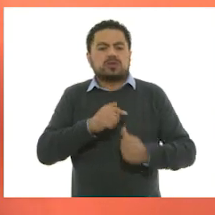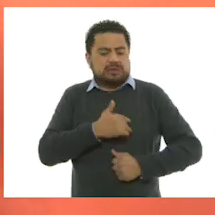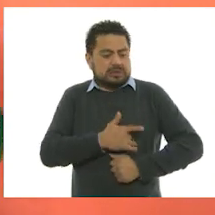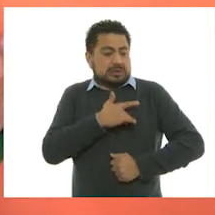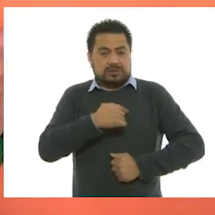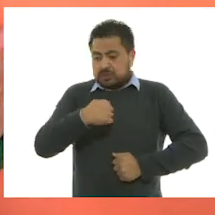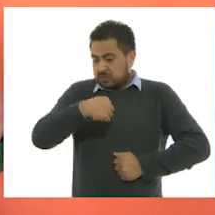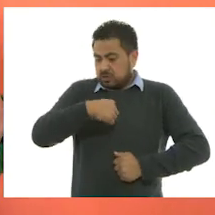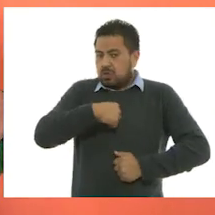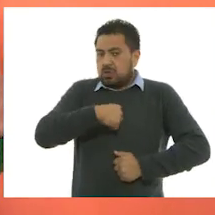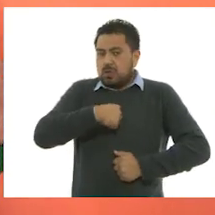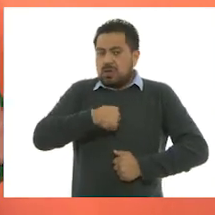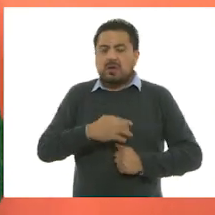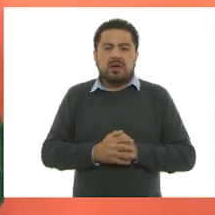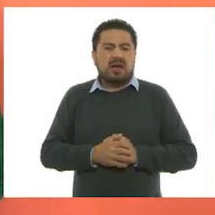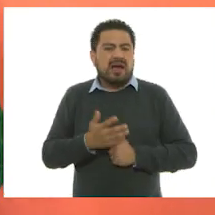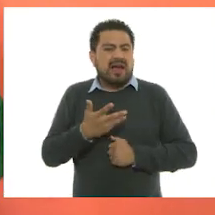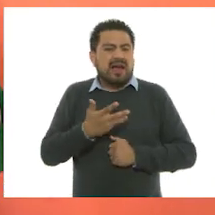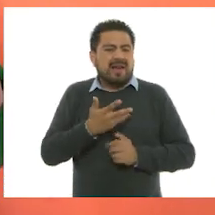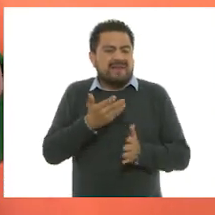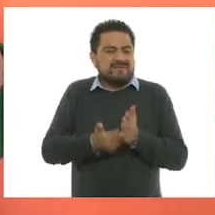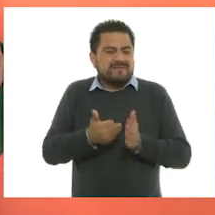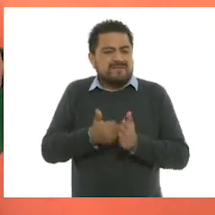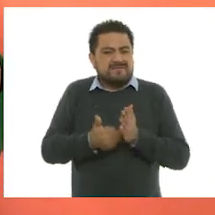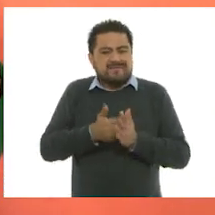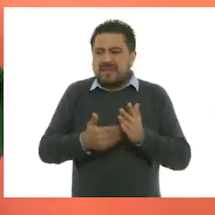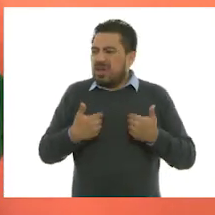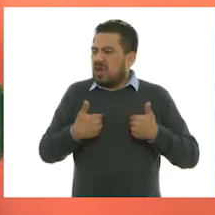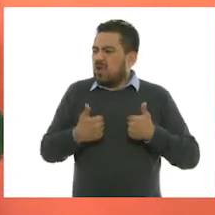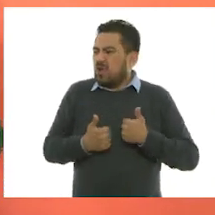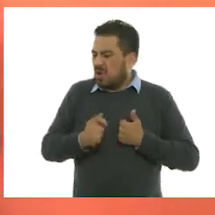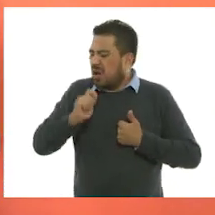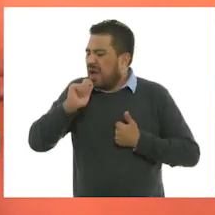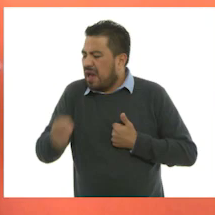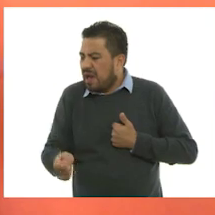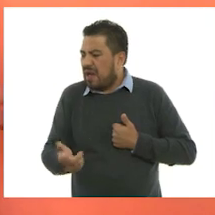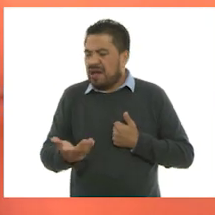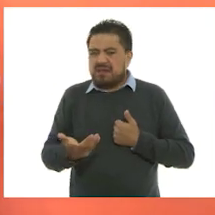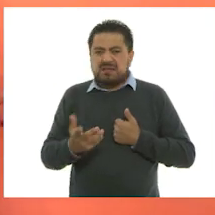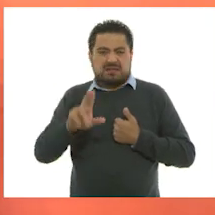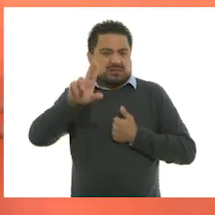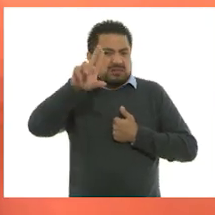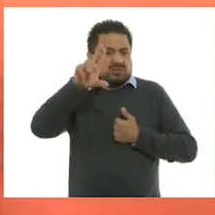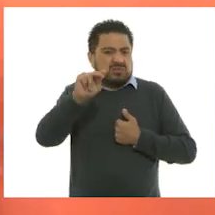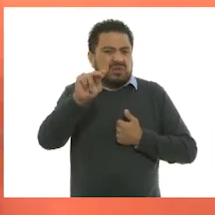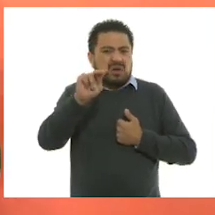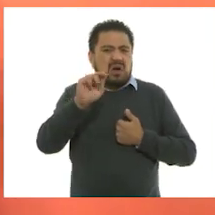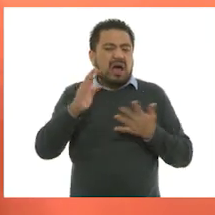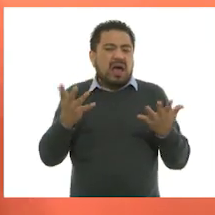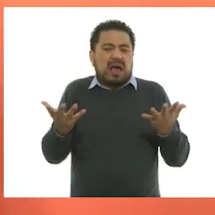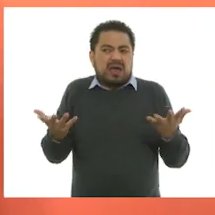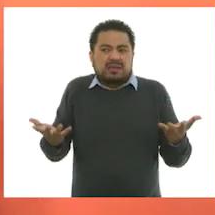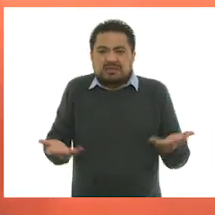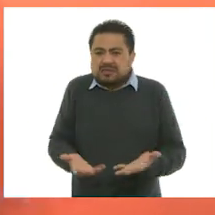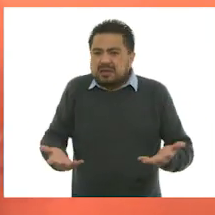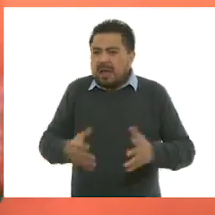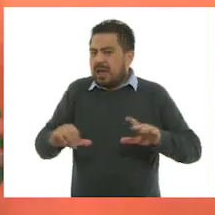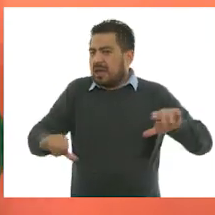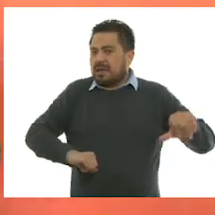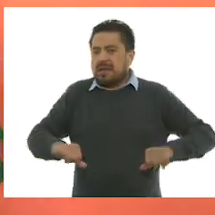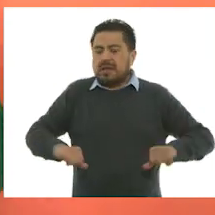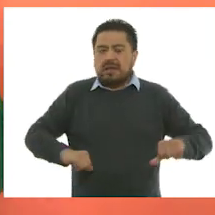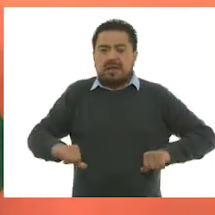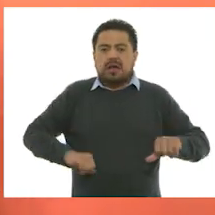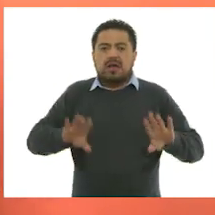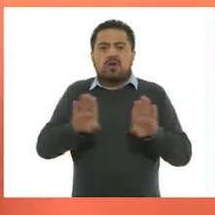yo que había una falta de comprensión o que no se realizaba la actividad